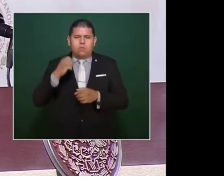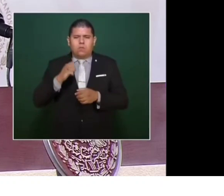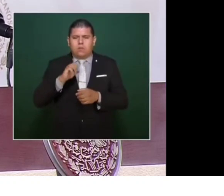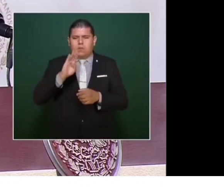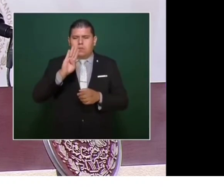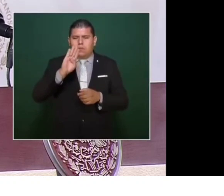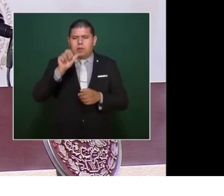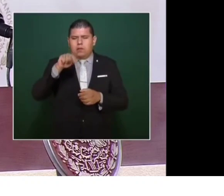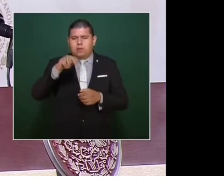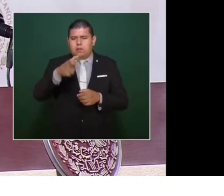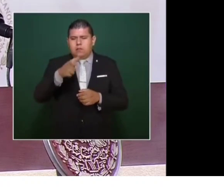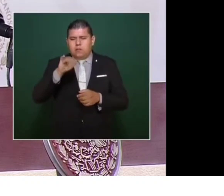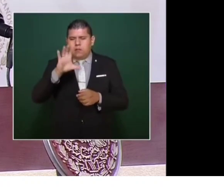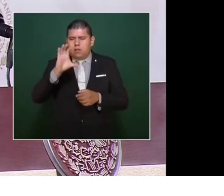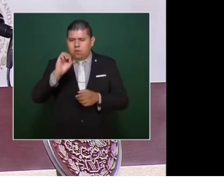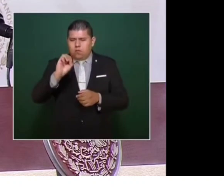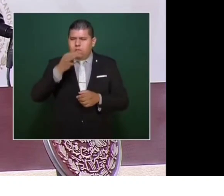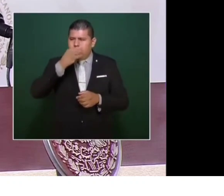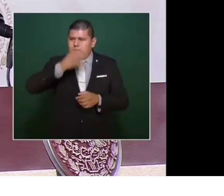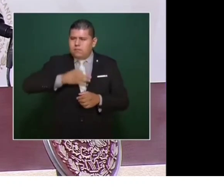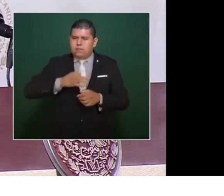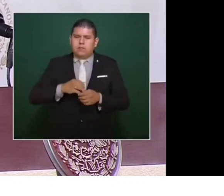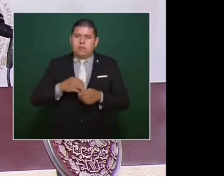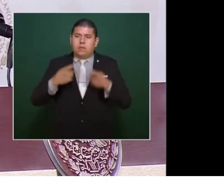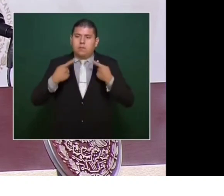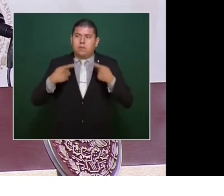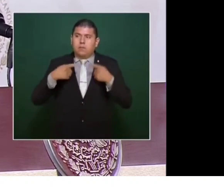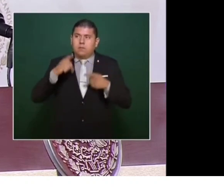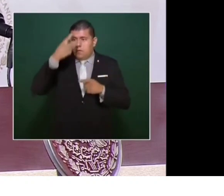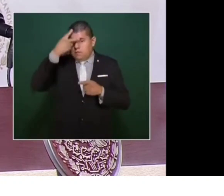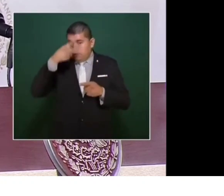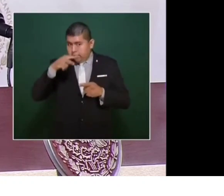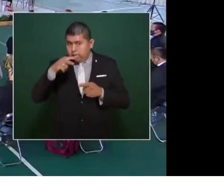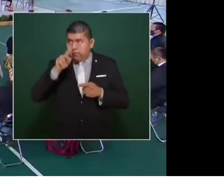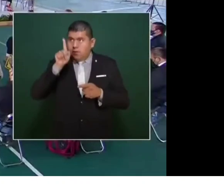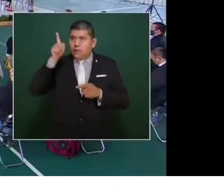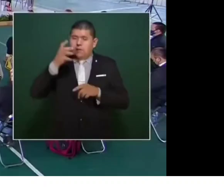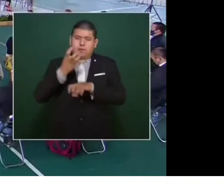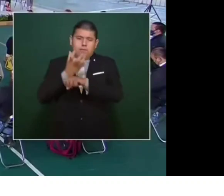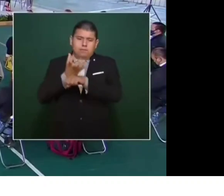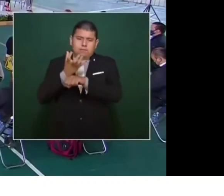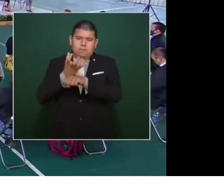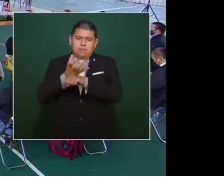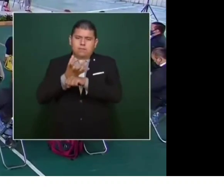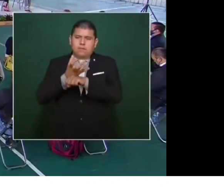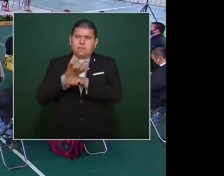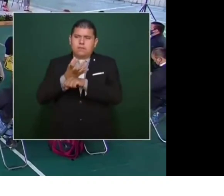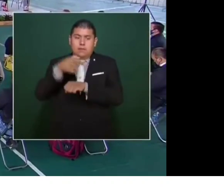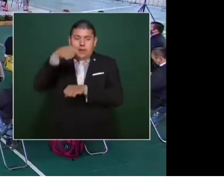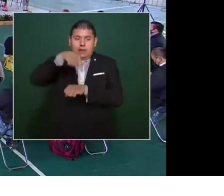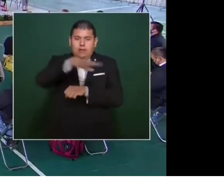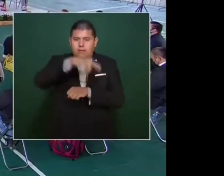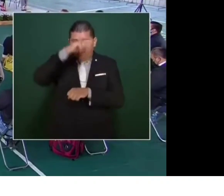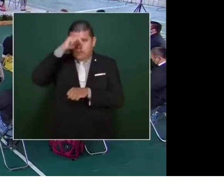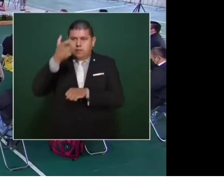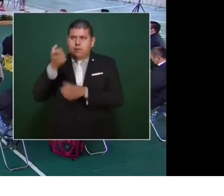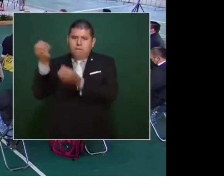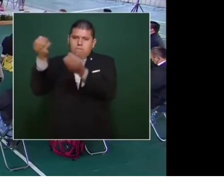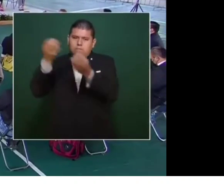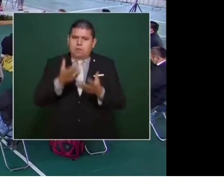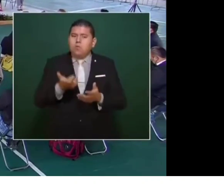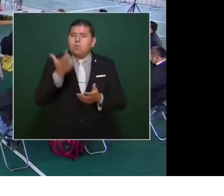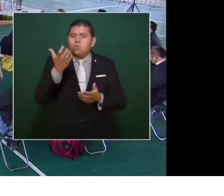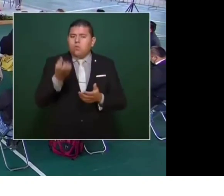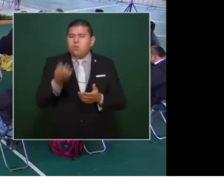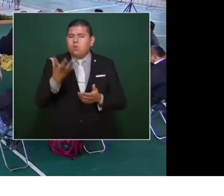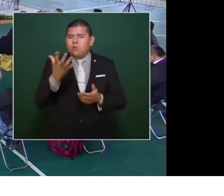sobre remesas. ¿Cuánto ha llegado a Nayarit? Es sin